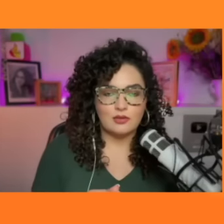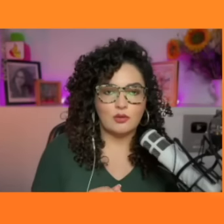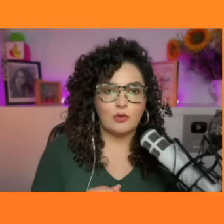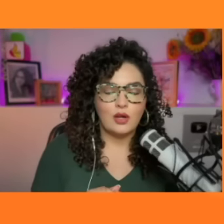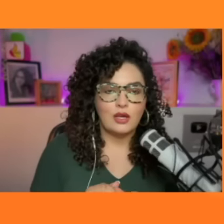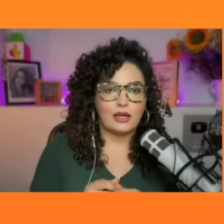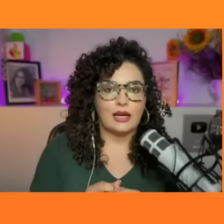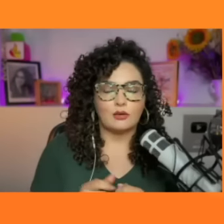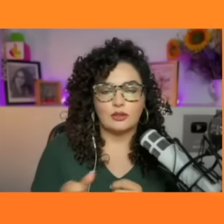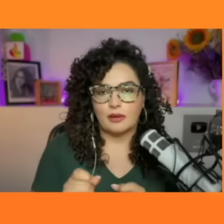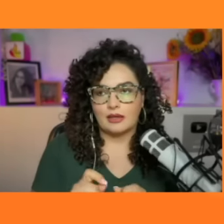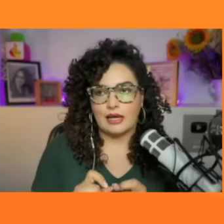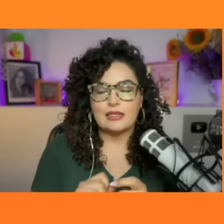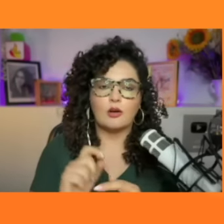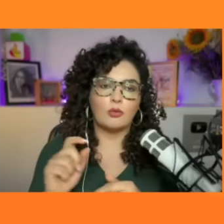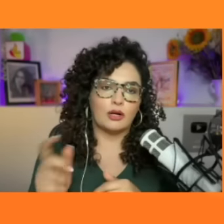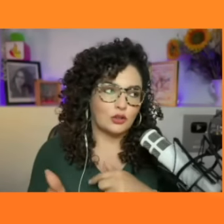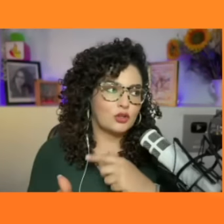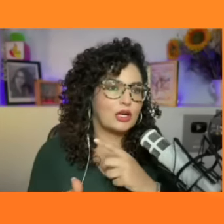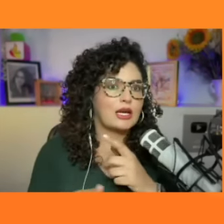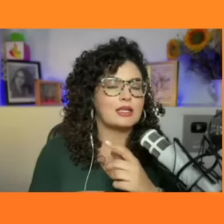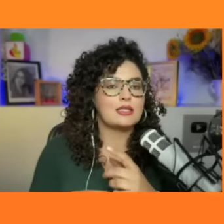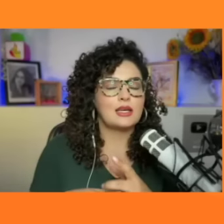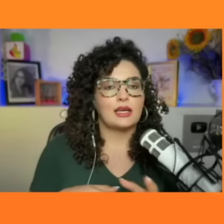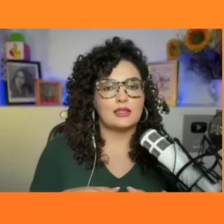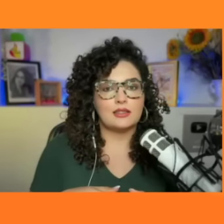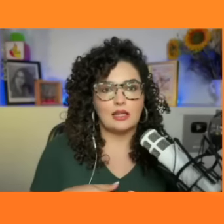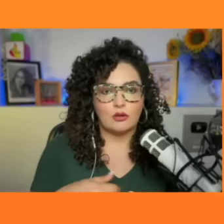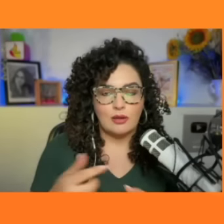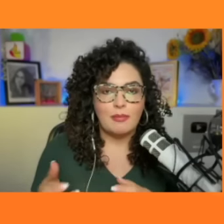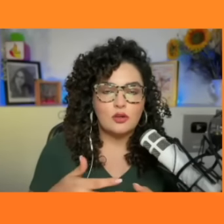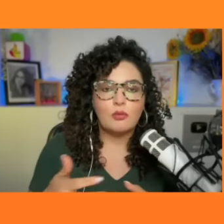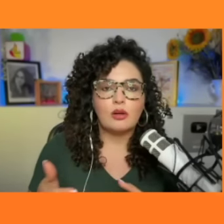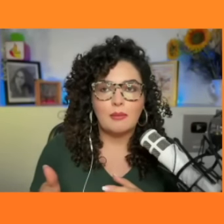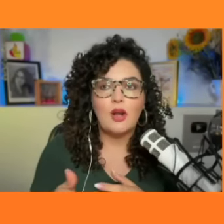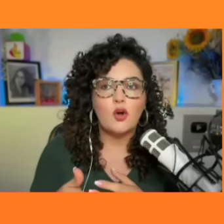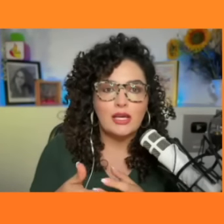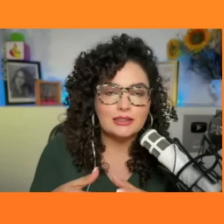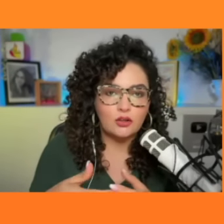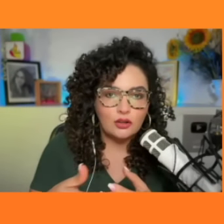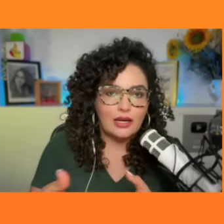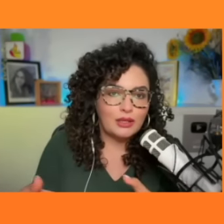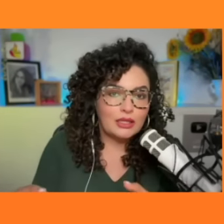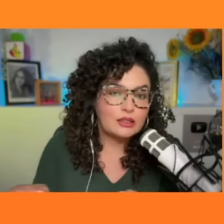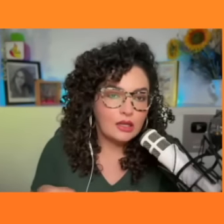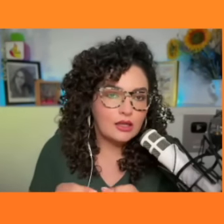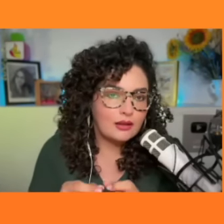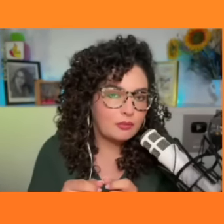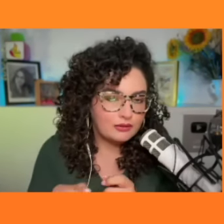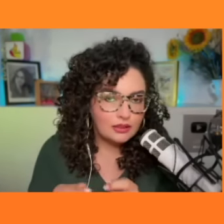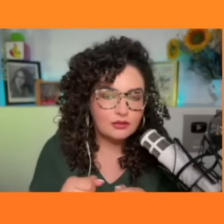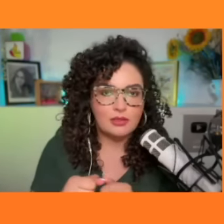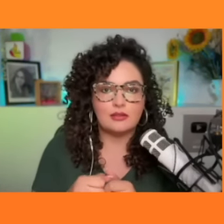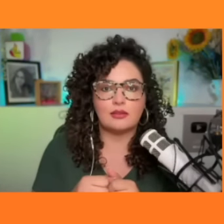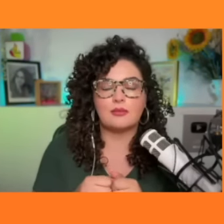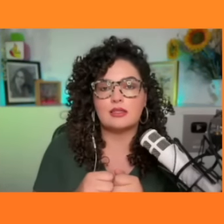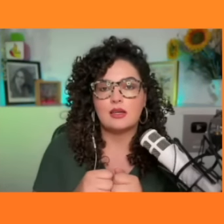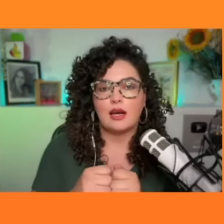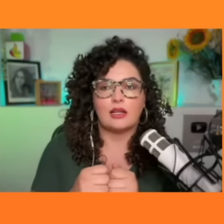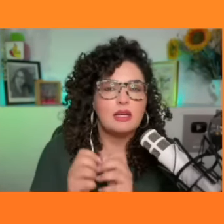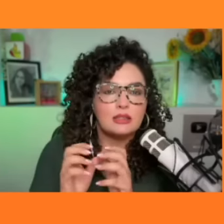es más como, o sea, hacer convocatorias, o sea, más como el tema logístico de la vida interna del partido, más